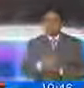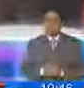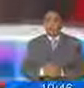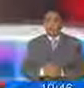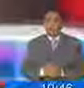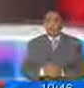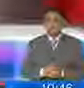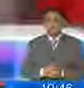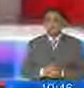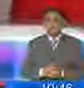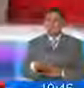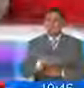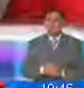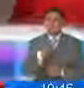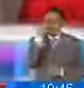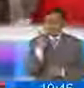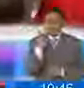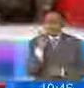Vamos,